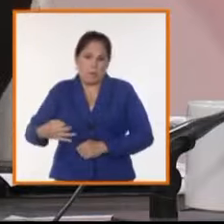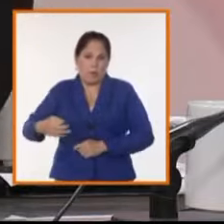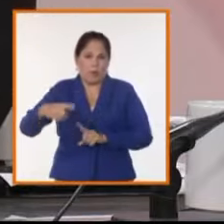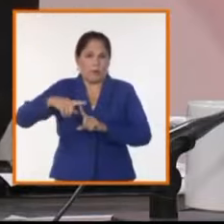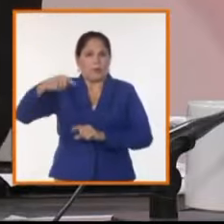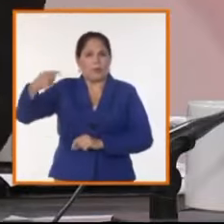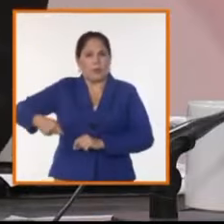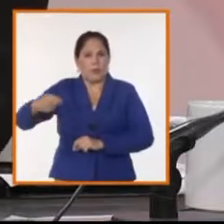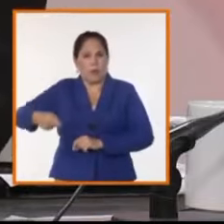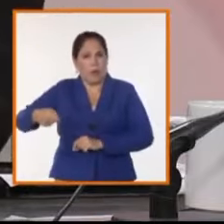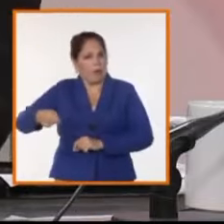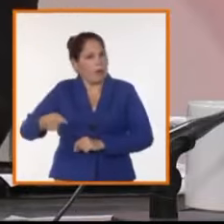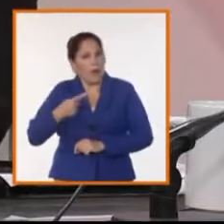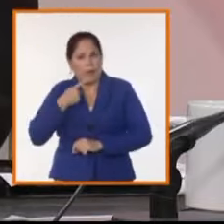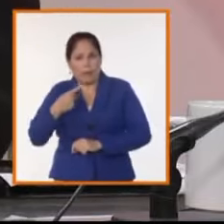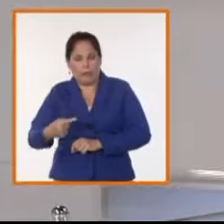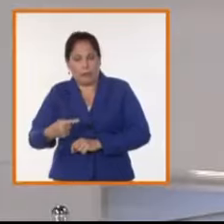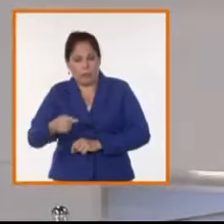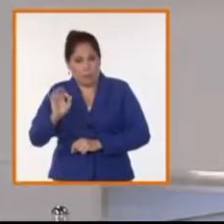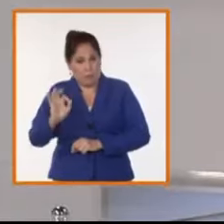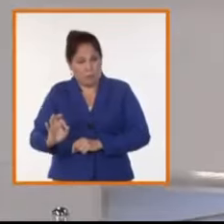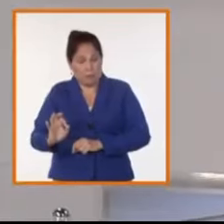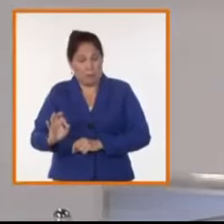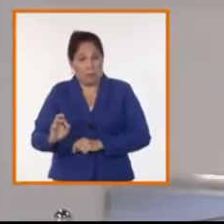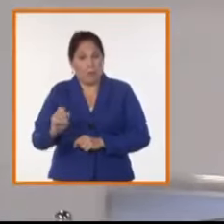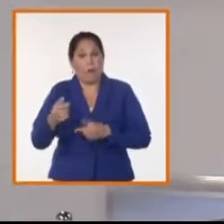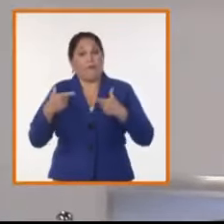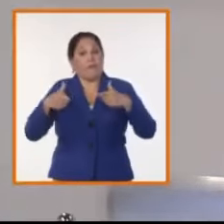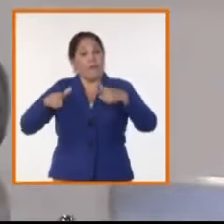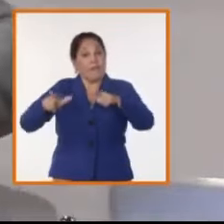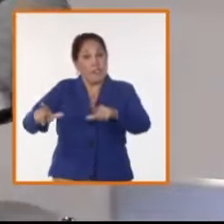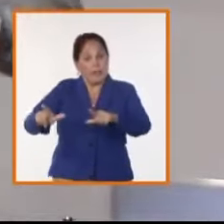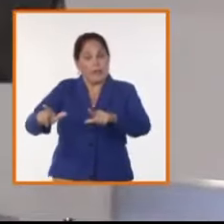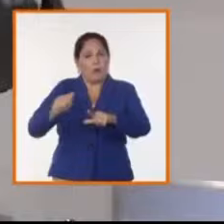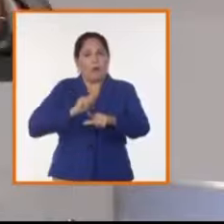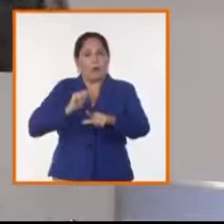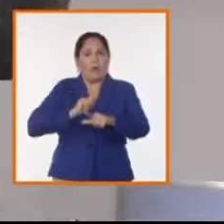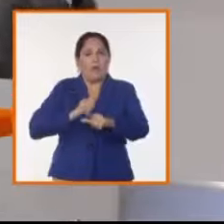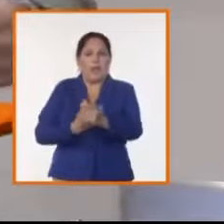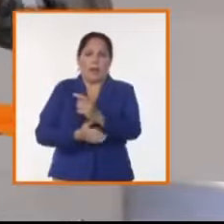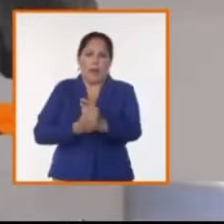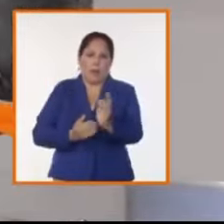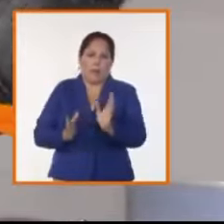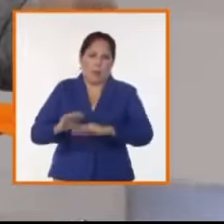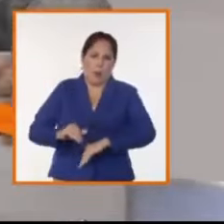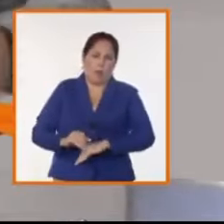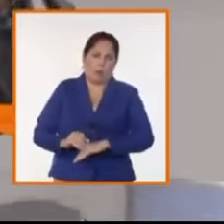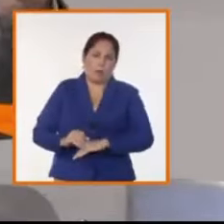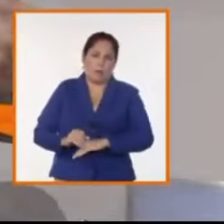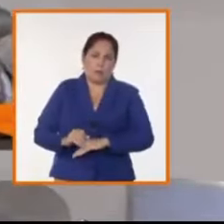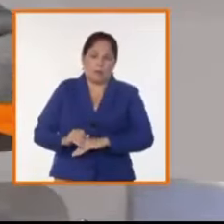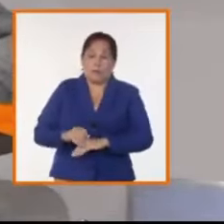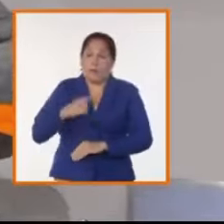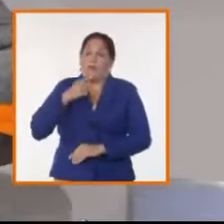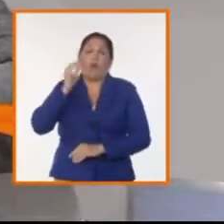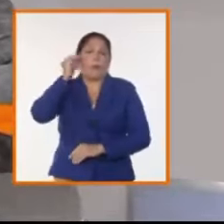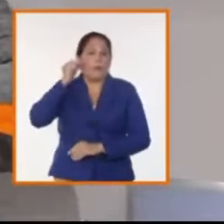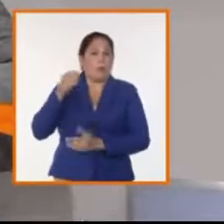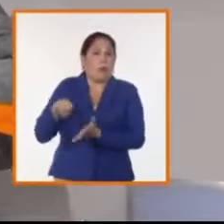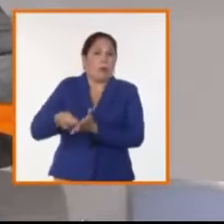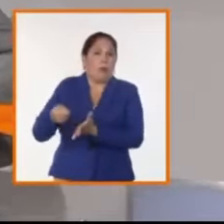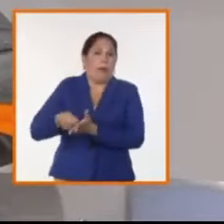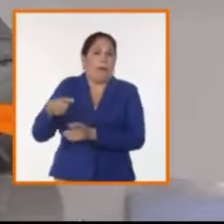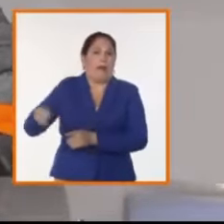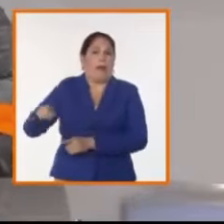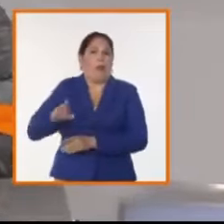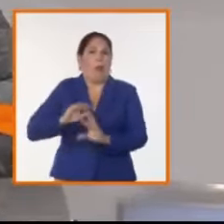Oliver Mira esas son eh las imágenes que uno quisiera que fueran totalmente manipuladas de dos actores que pagaran para que dijeran lo que